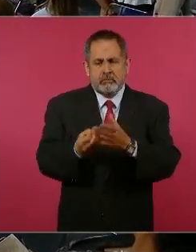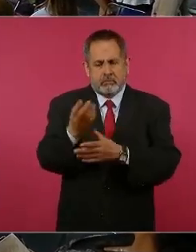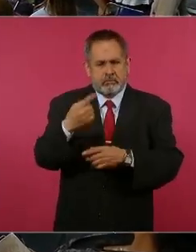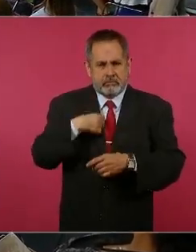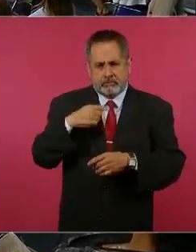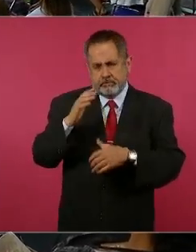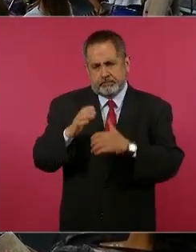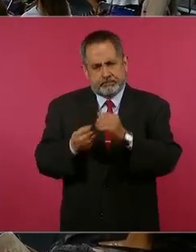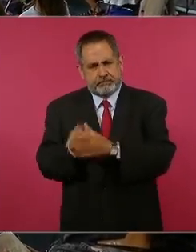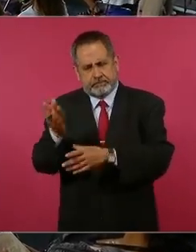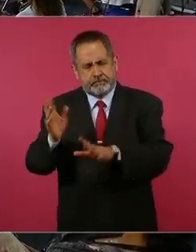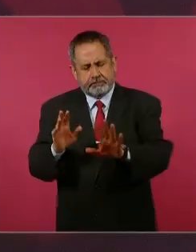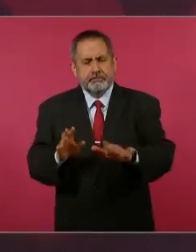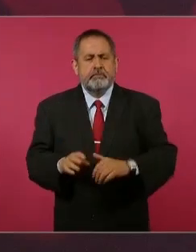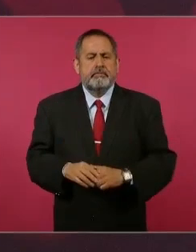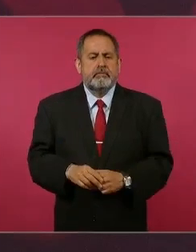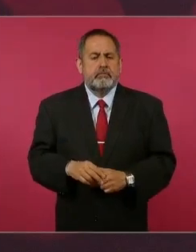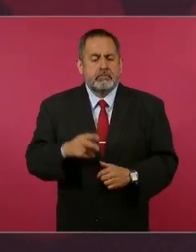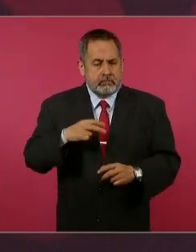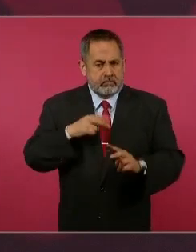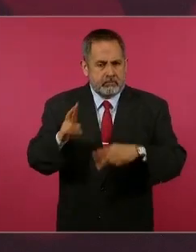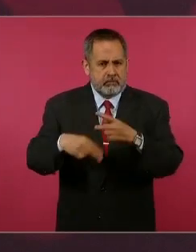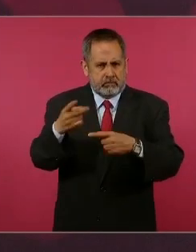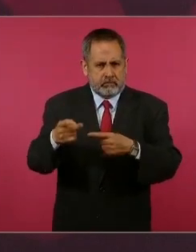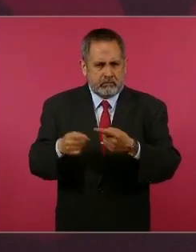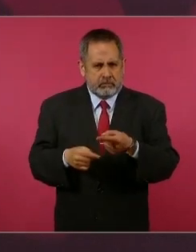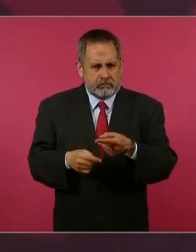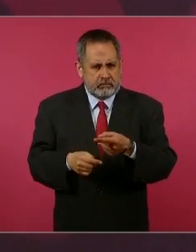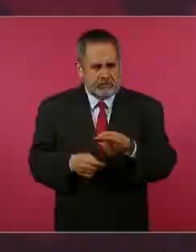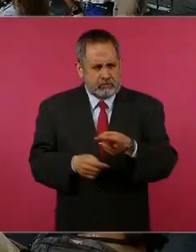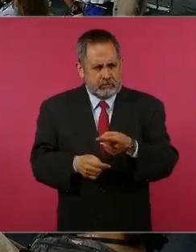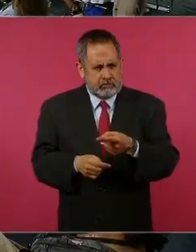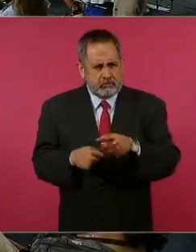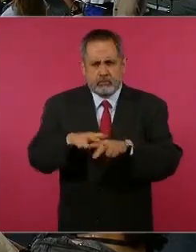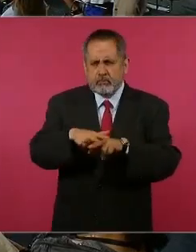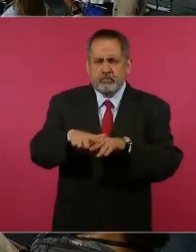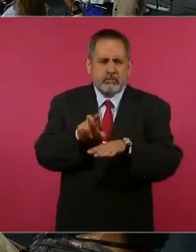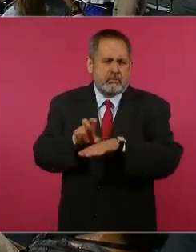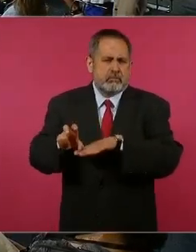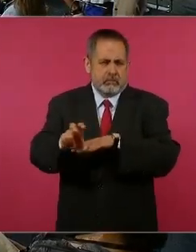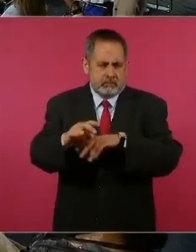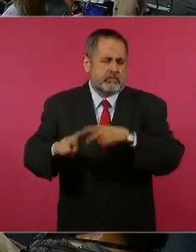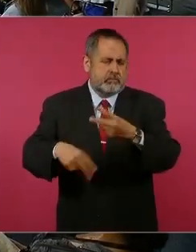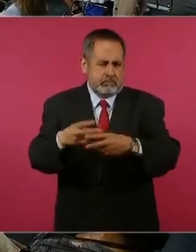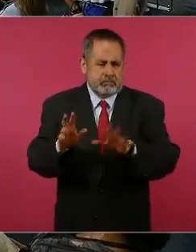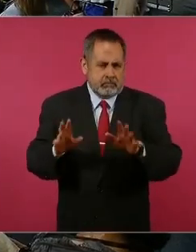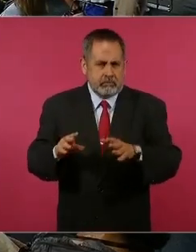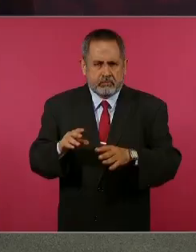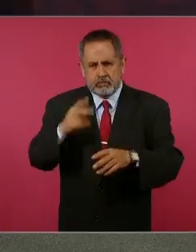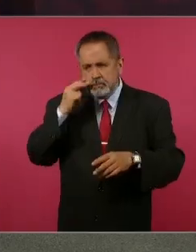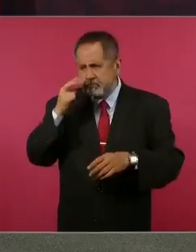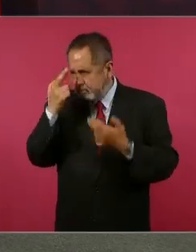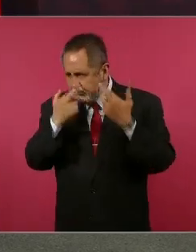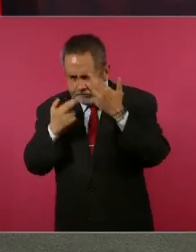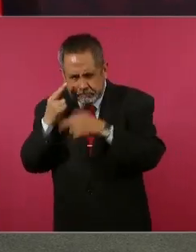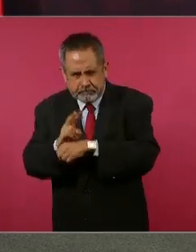Voy a salir ahora. Vamos al Tren Maya, toda la